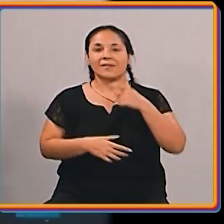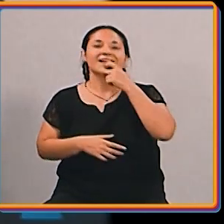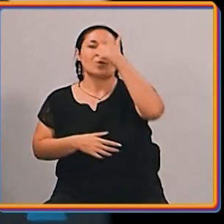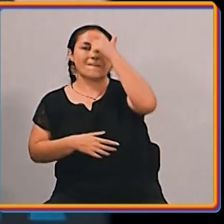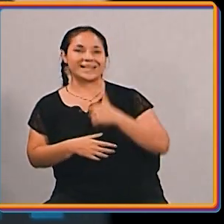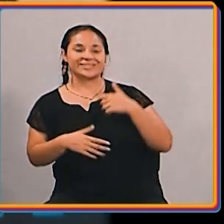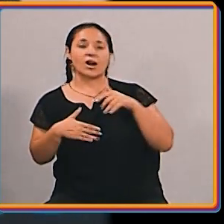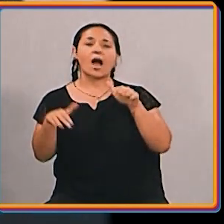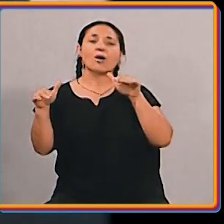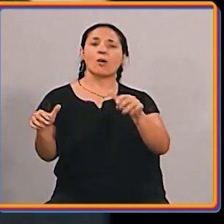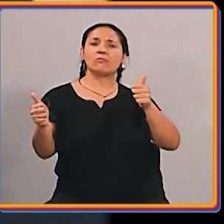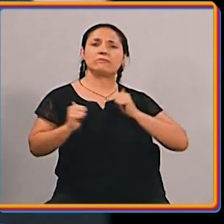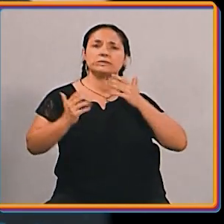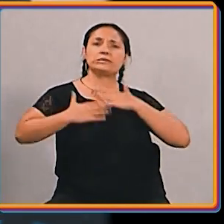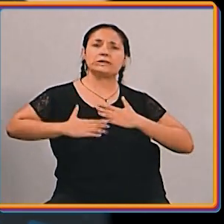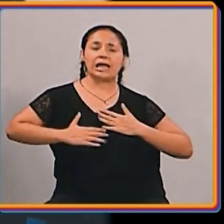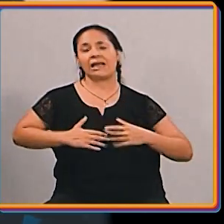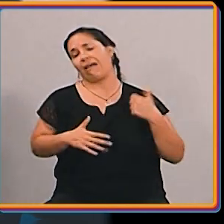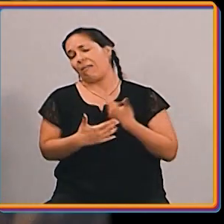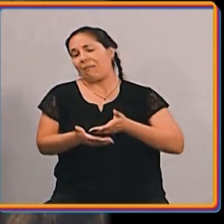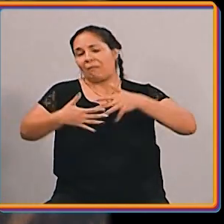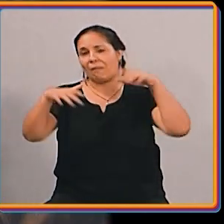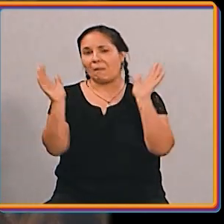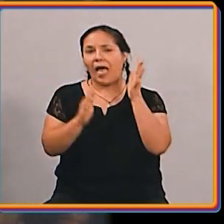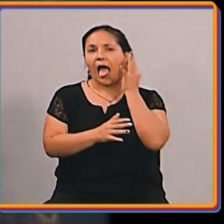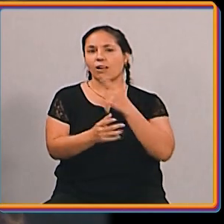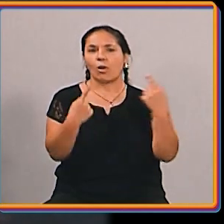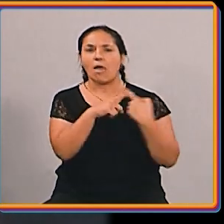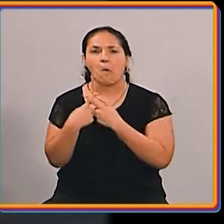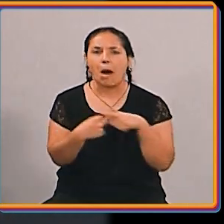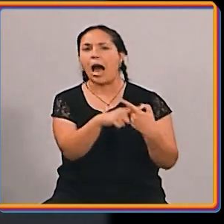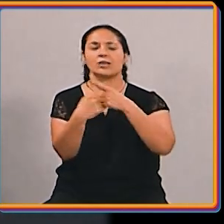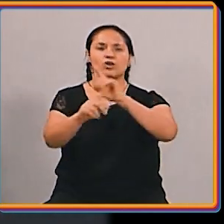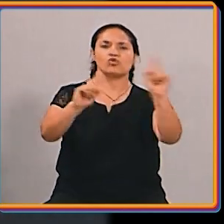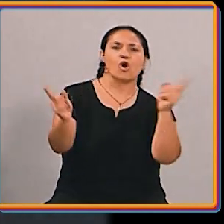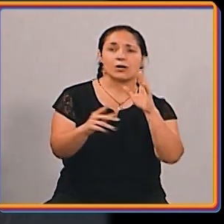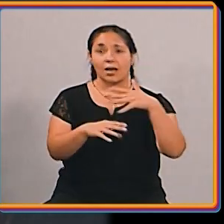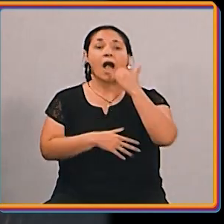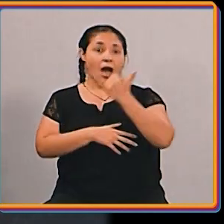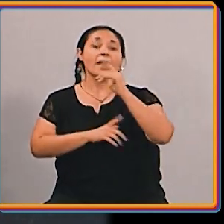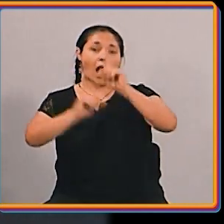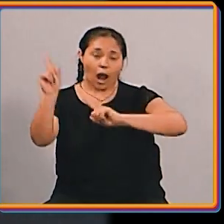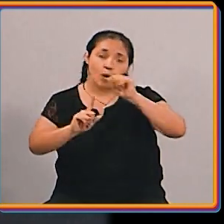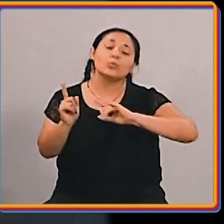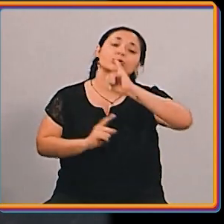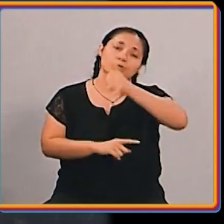Si uno está muy acomodado dentro de la cultura, es poco probable, digamos, que empiece a discutir y diga, che, porque han habido, no es que no han